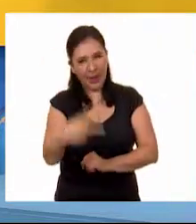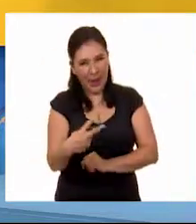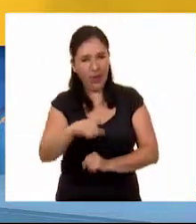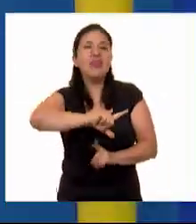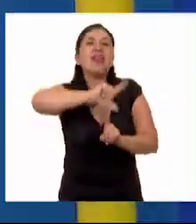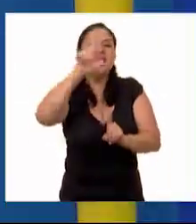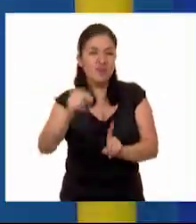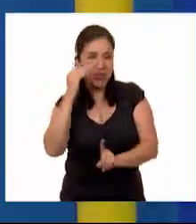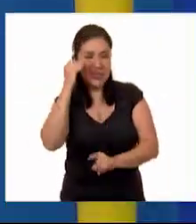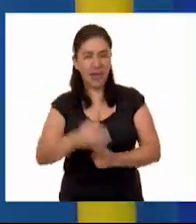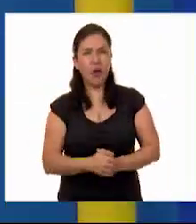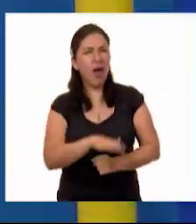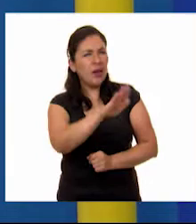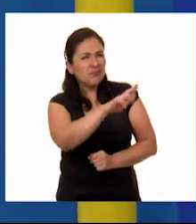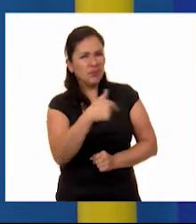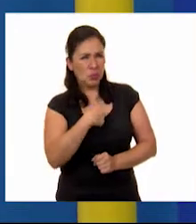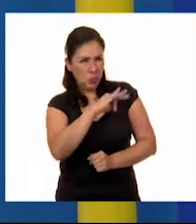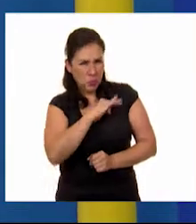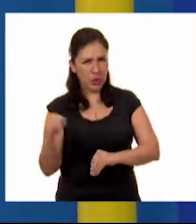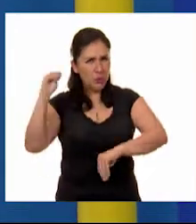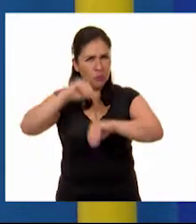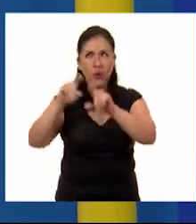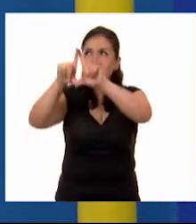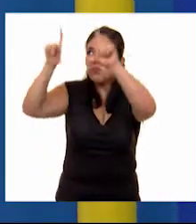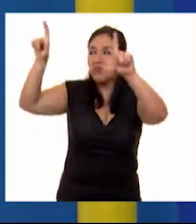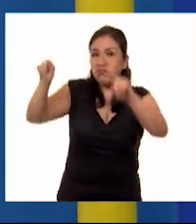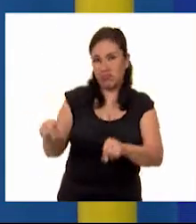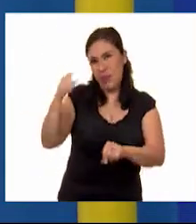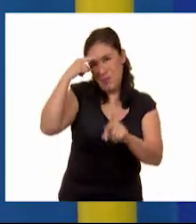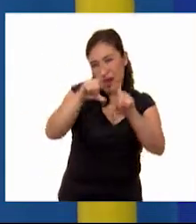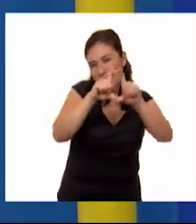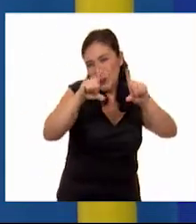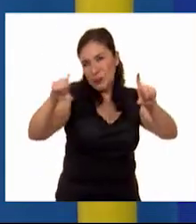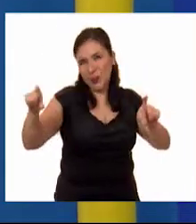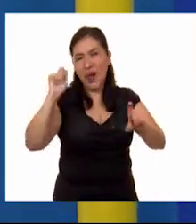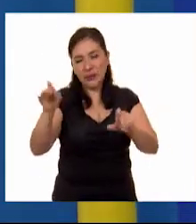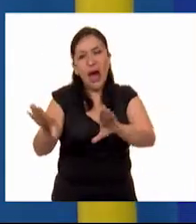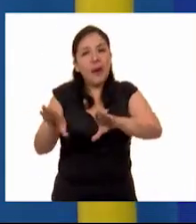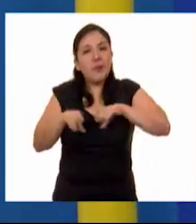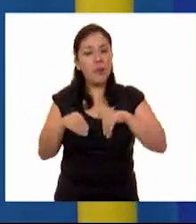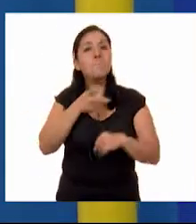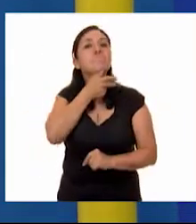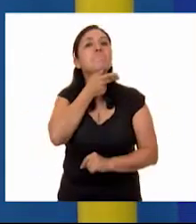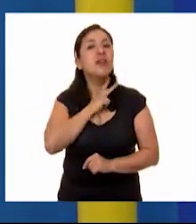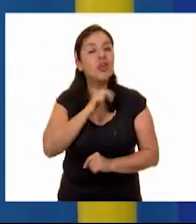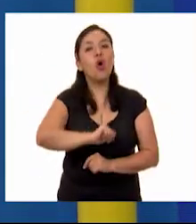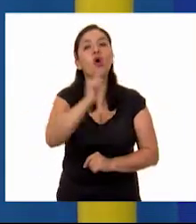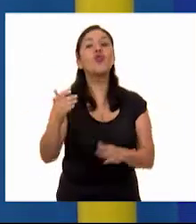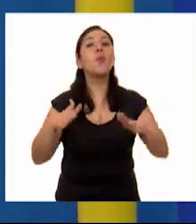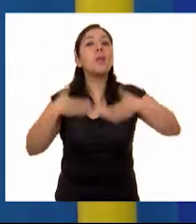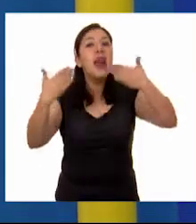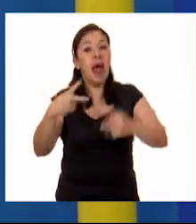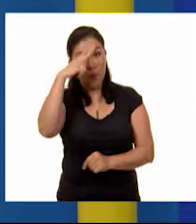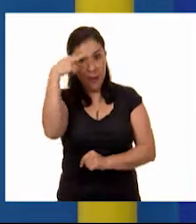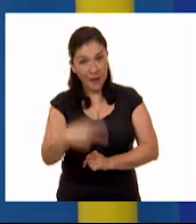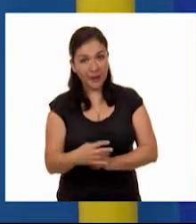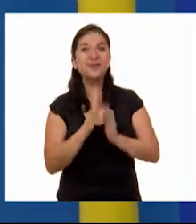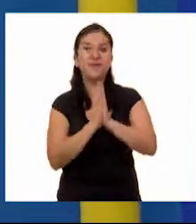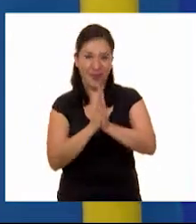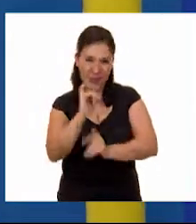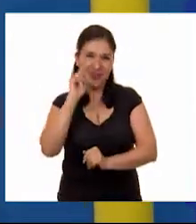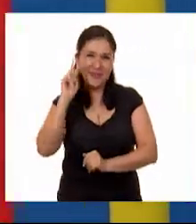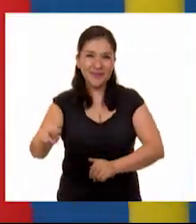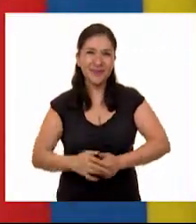después. Me parece que podemos pegar en nuestra línea del tiempo la expropiación petrolera y el Milagro Mexicano. Por favor,